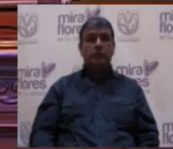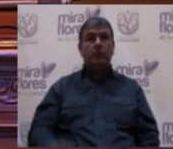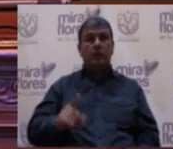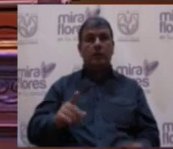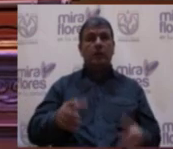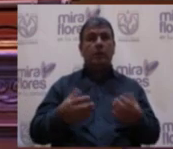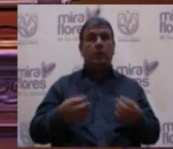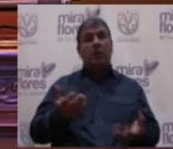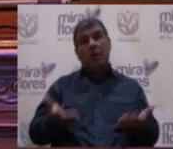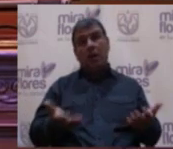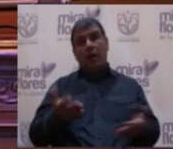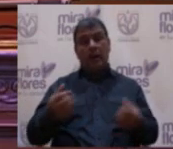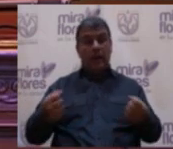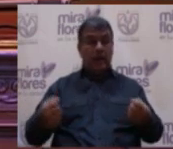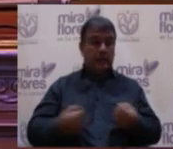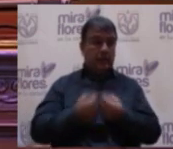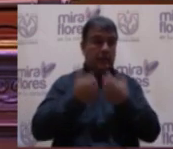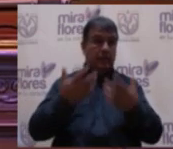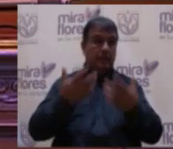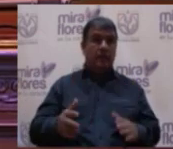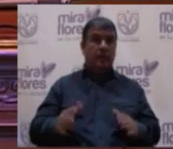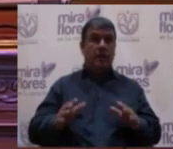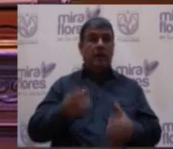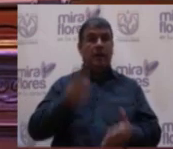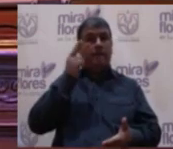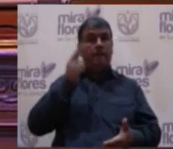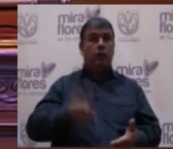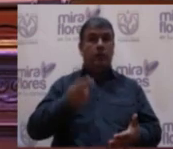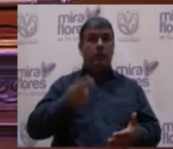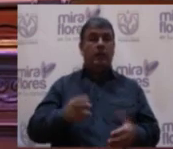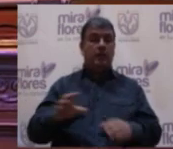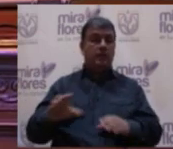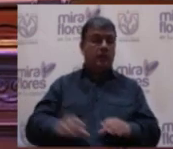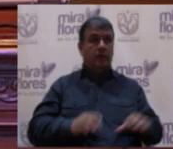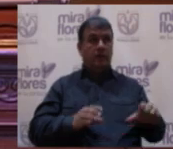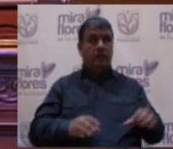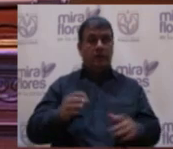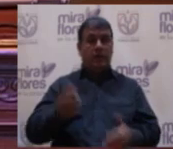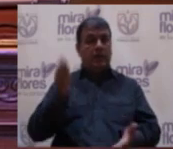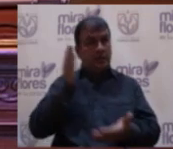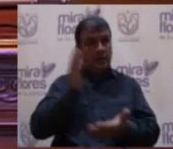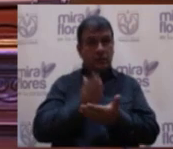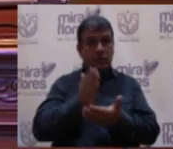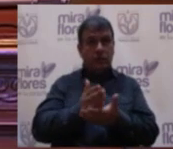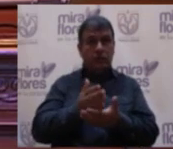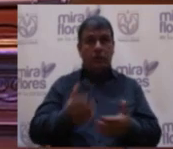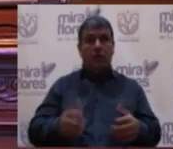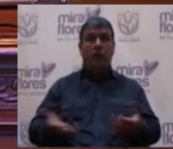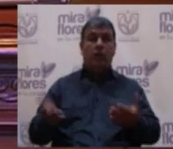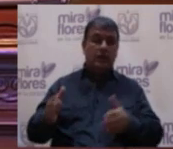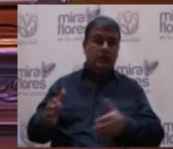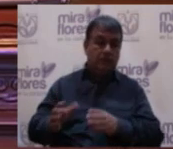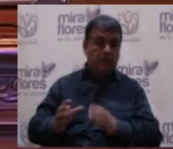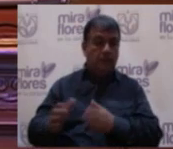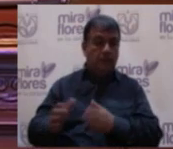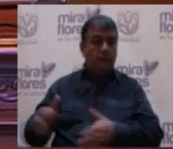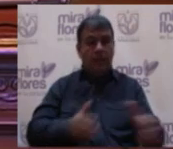no porque haya accidentes se van a prohibir las actividades, las acciones o los medios de